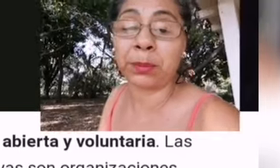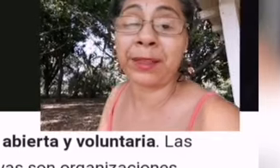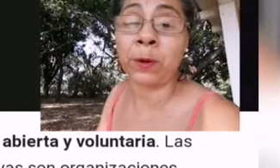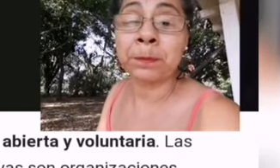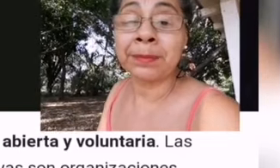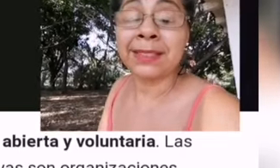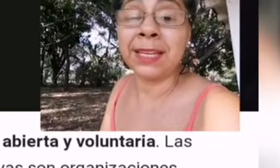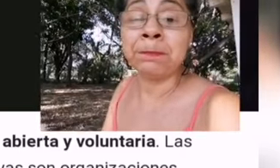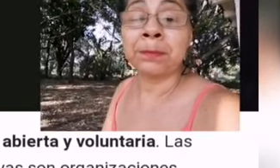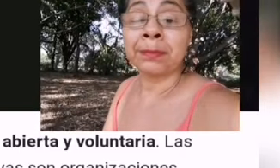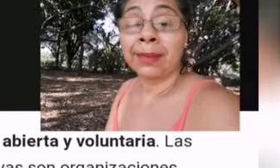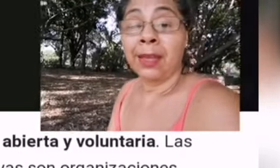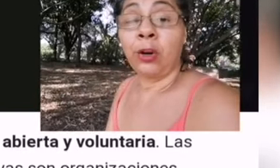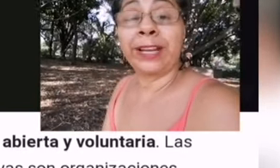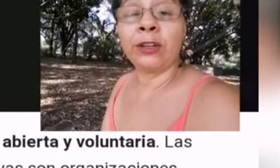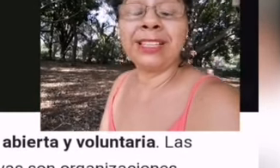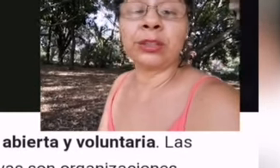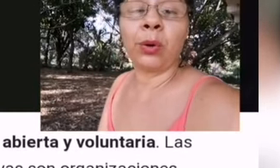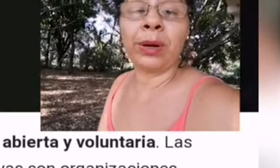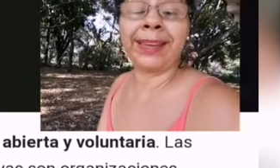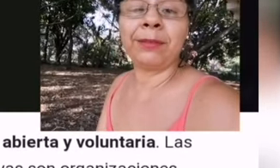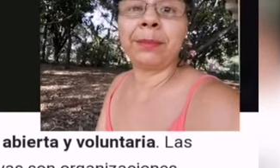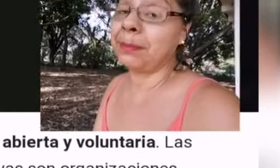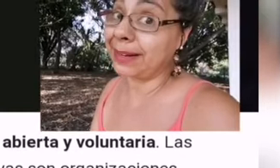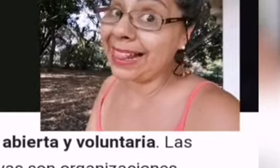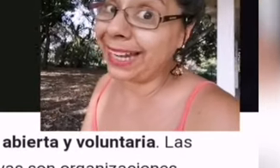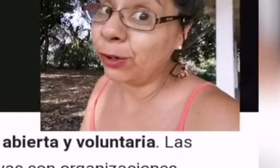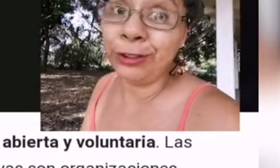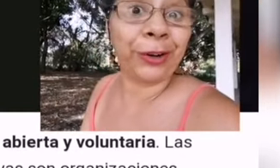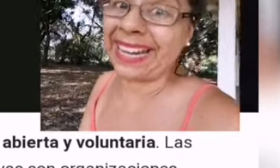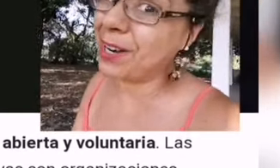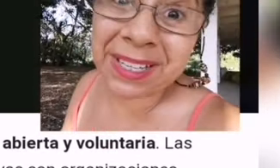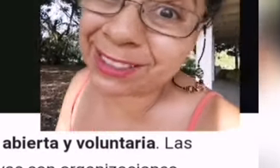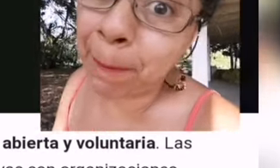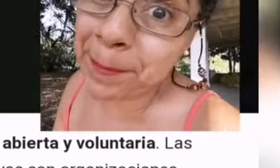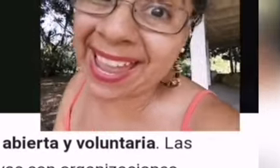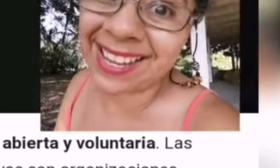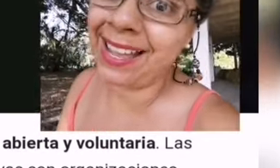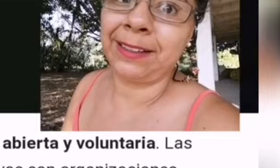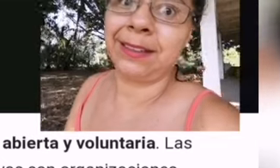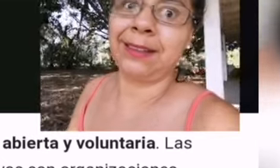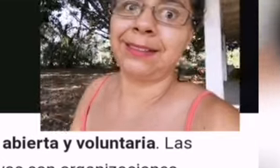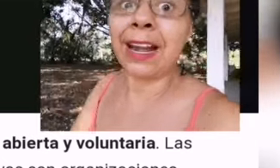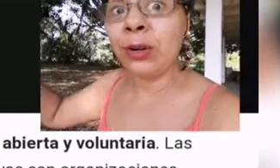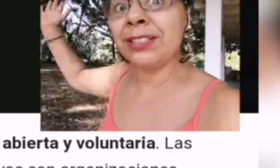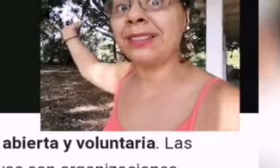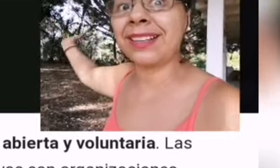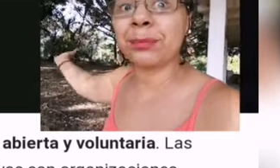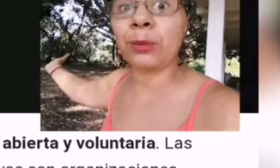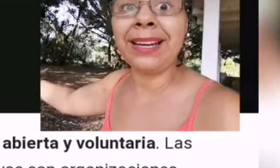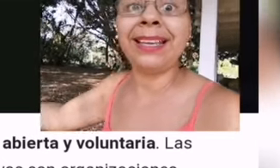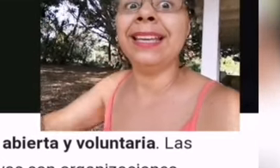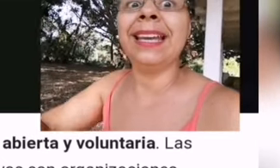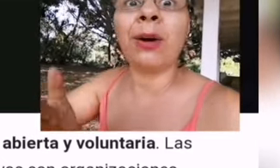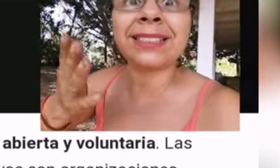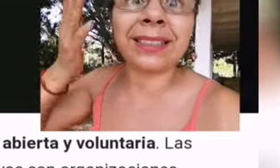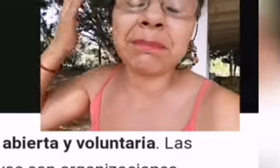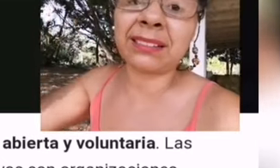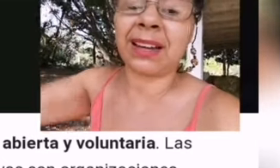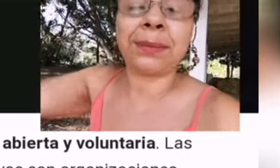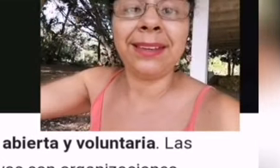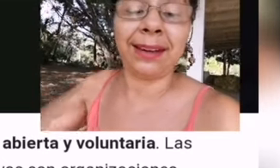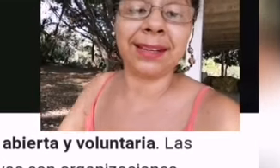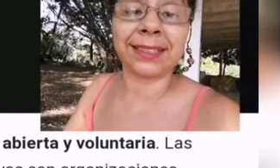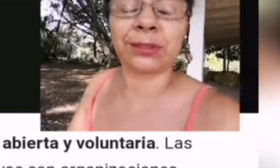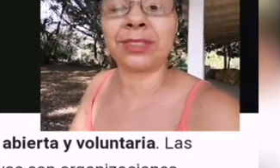Manuel López Obrador, ¿sí? Lo que no hizo Calderón, lo que no hizo Peña, ya lo hizo Andrés Manuel, y ahora sí que